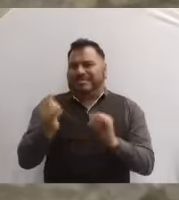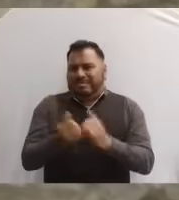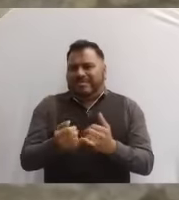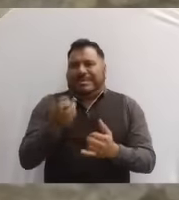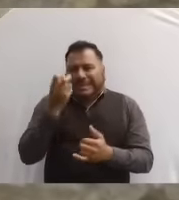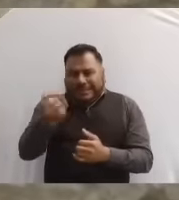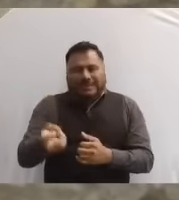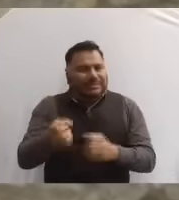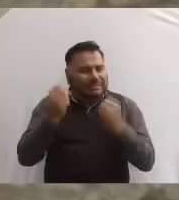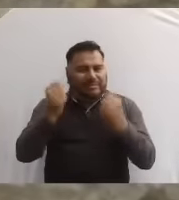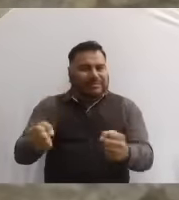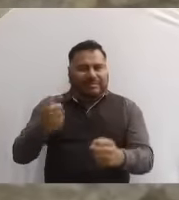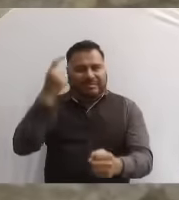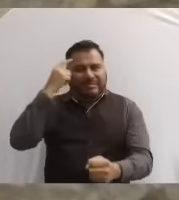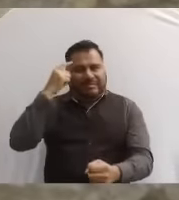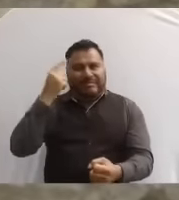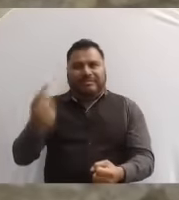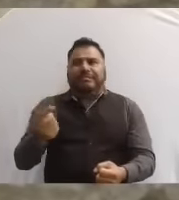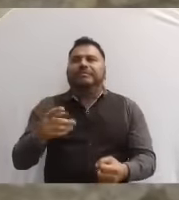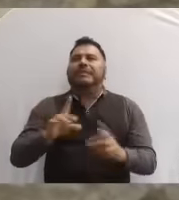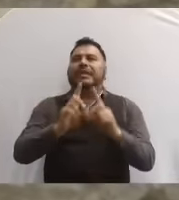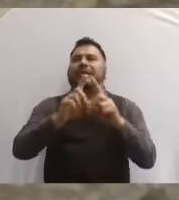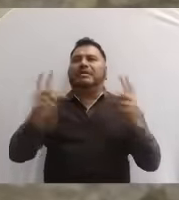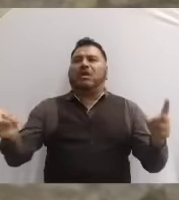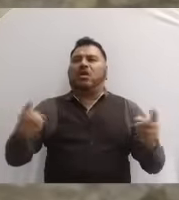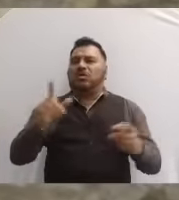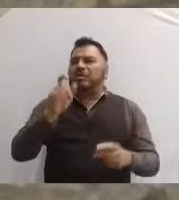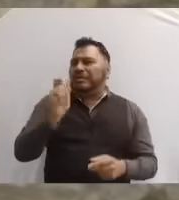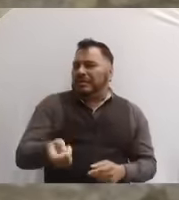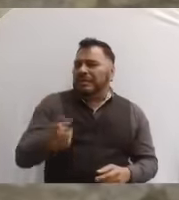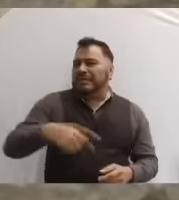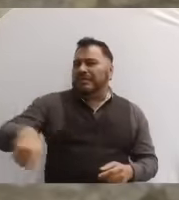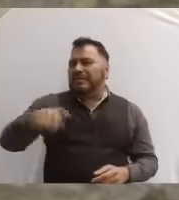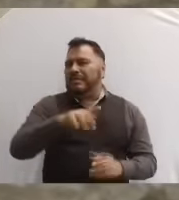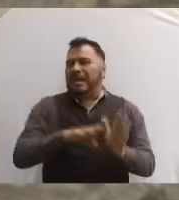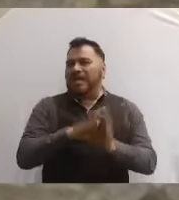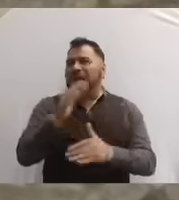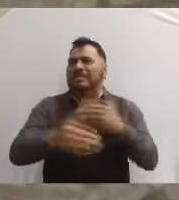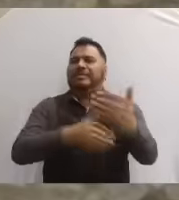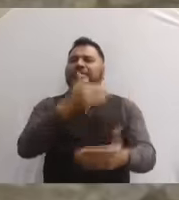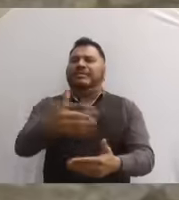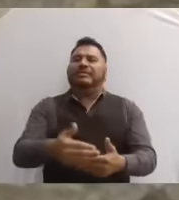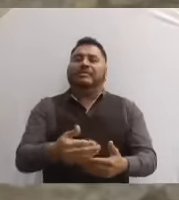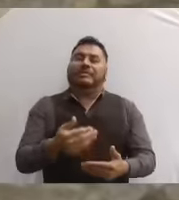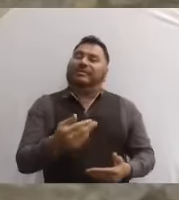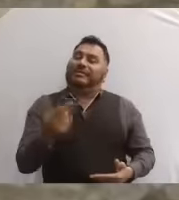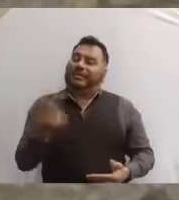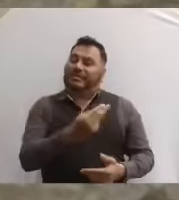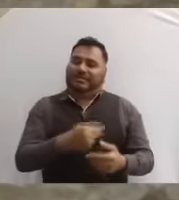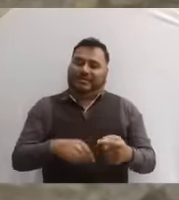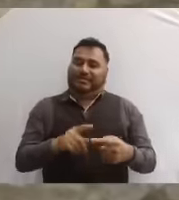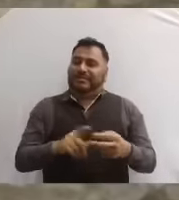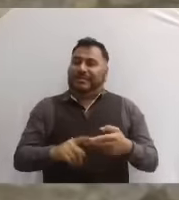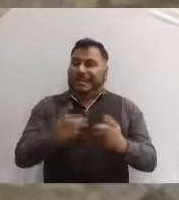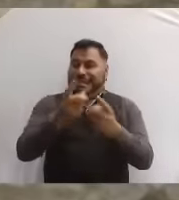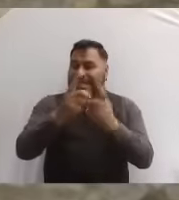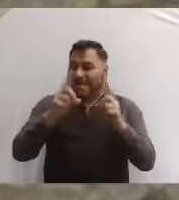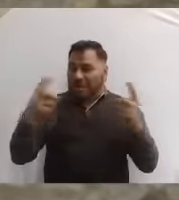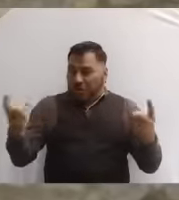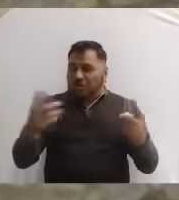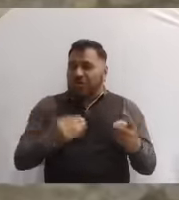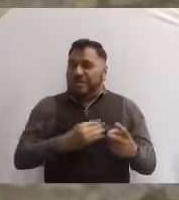nuestra convicción. El desarrollo tiene que ser con dos apellidos. Desarrollo